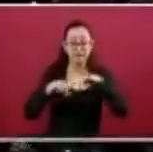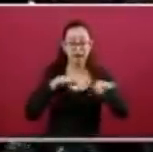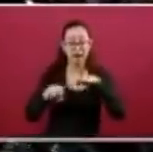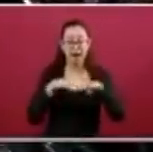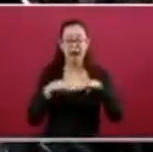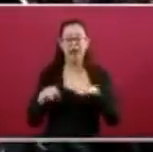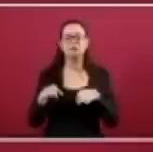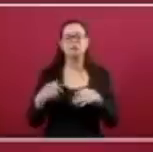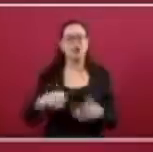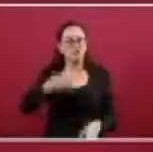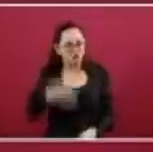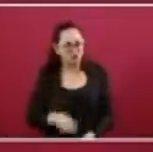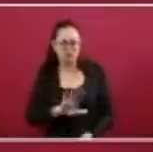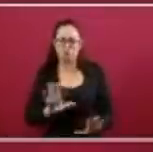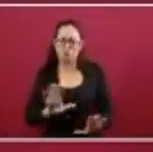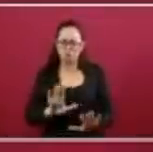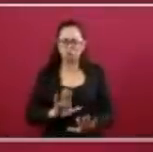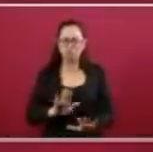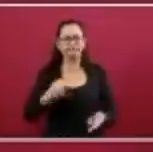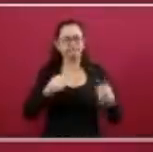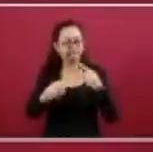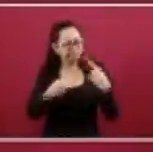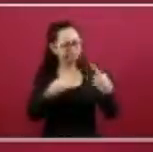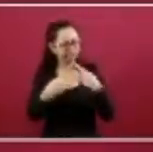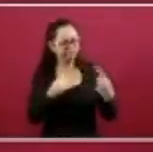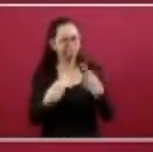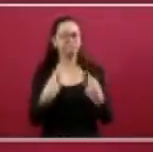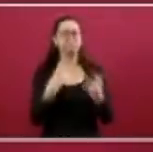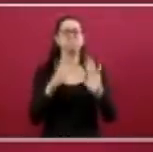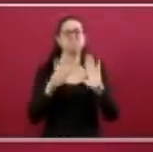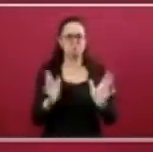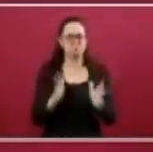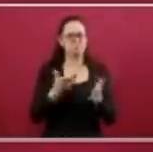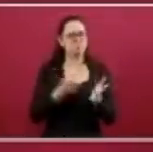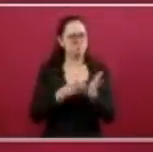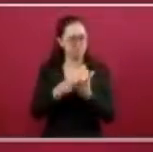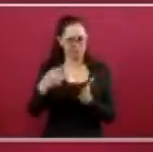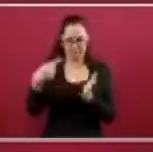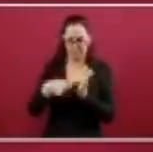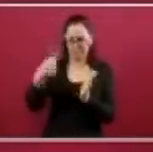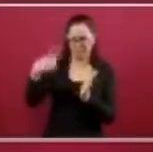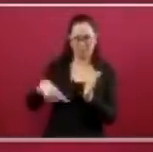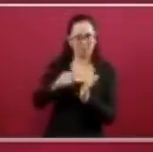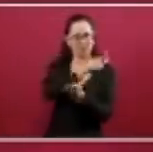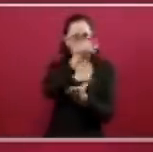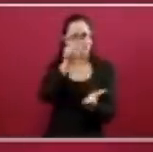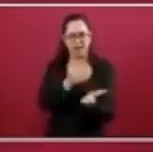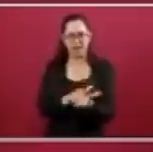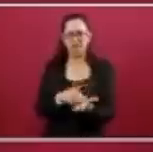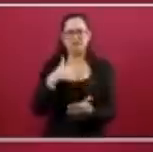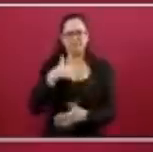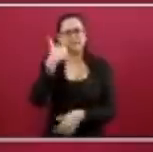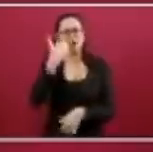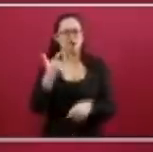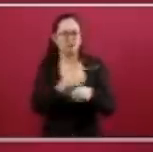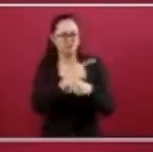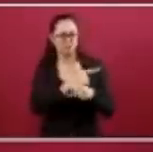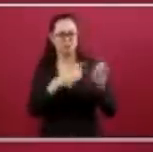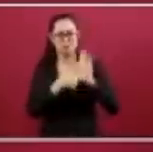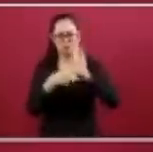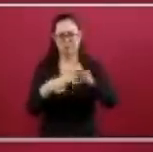razón y el derecho. Y sí quiero que el Liceo Bartel les explique sobre esto. Acerca